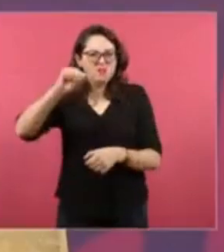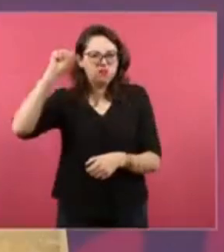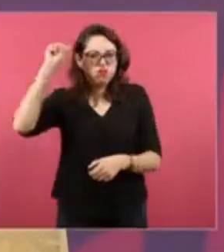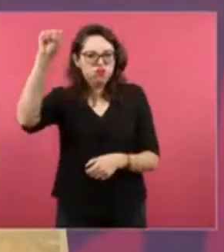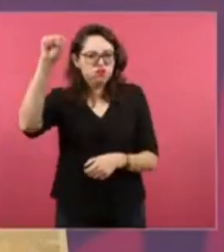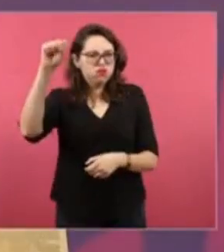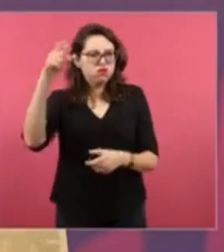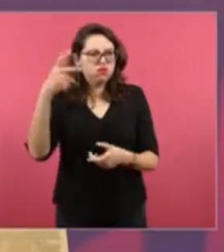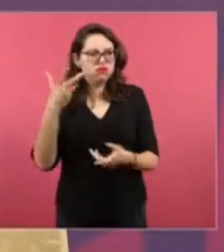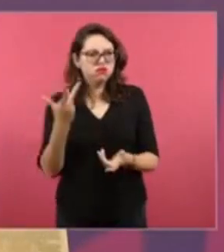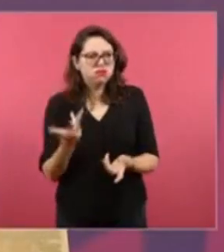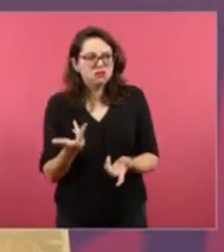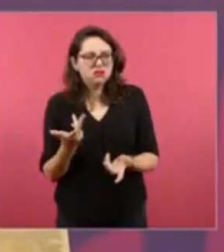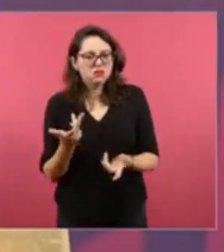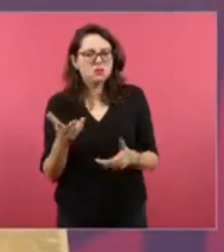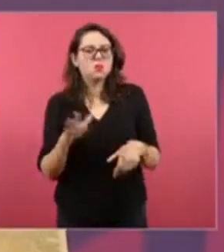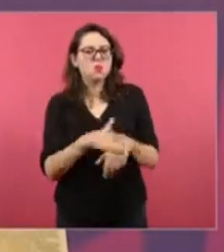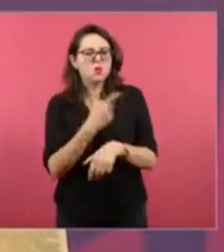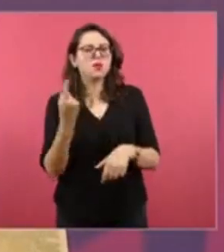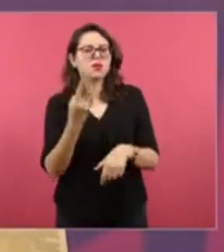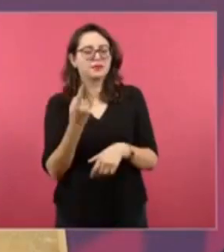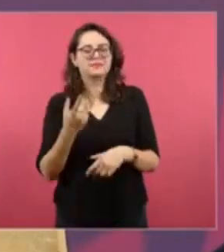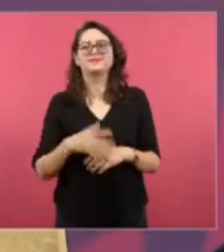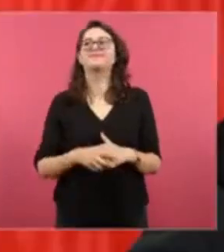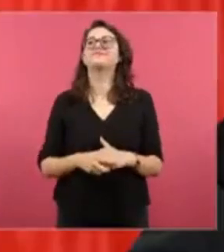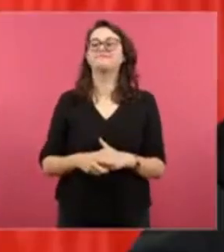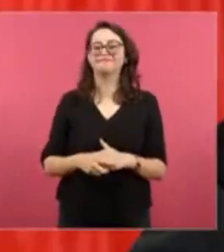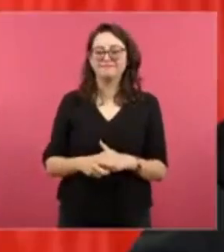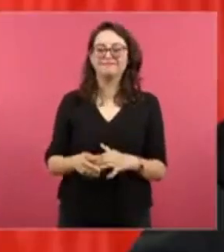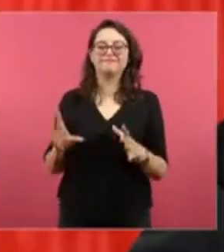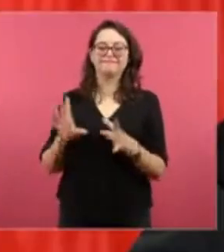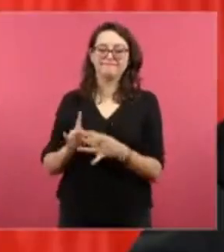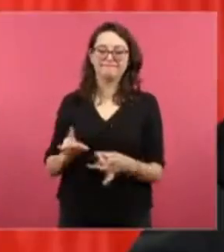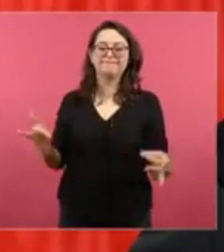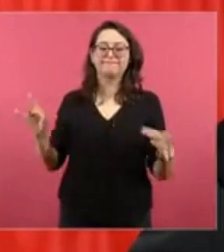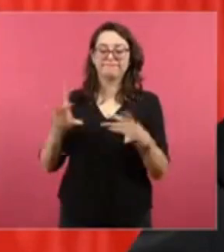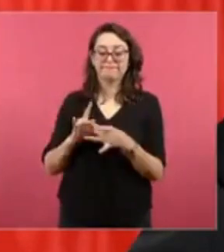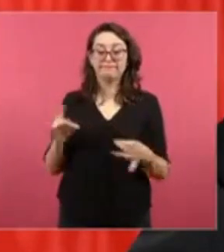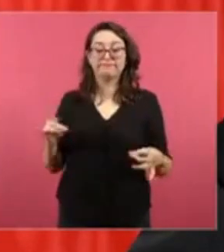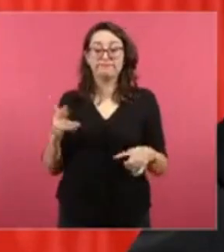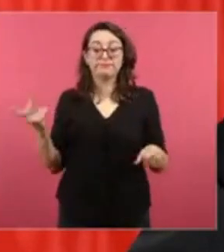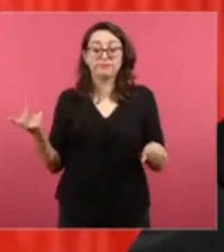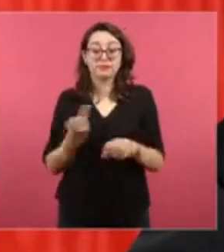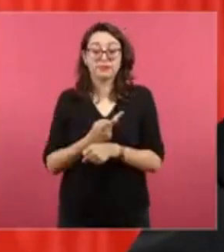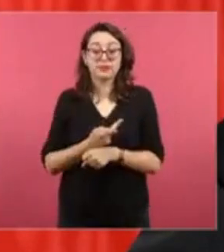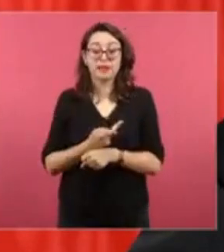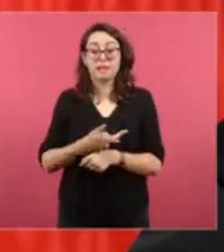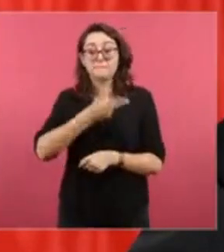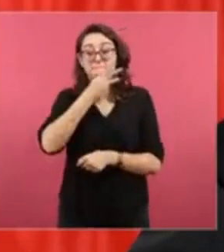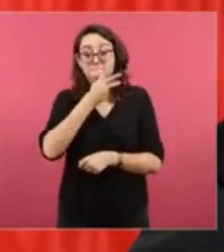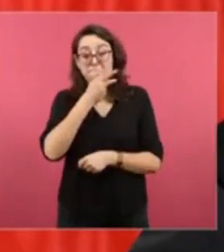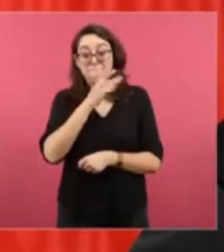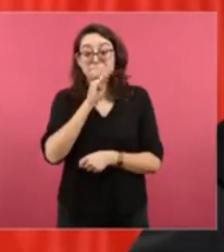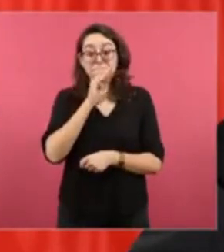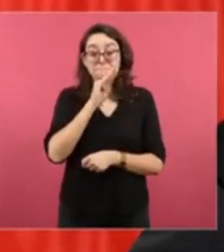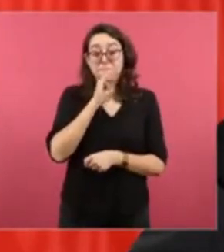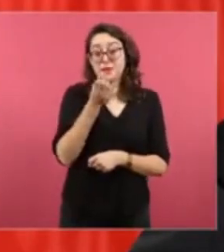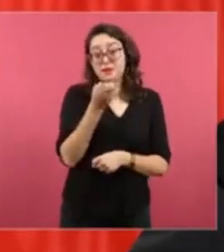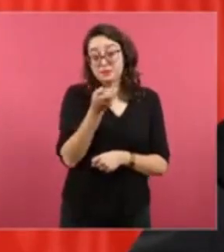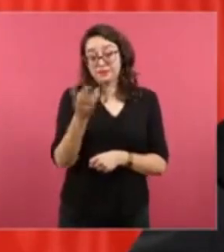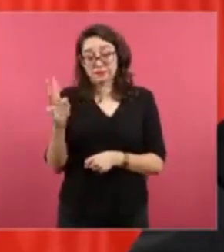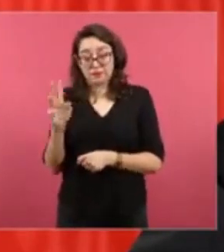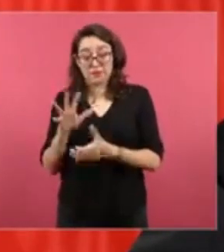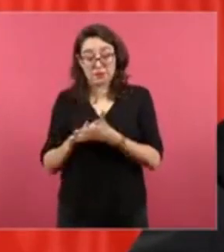pasado? ¿Sí? Porque la mayor parte de padres de familia ahora tienen